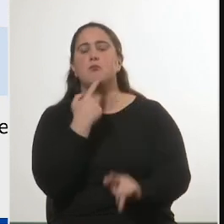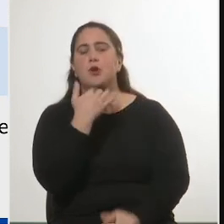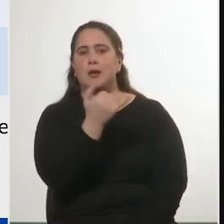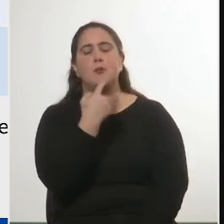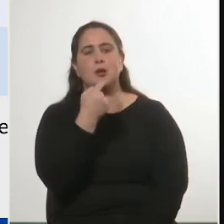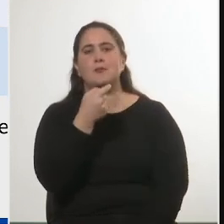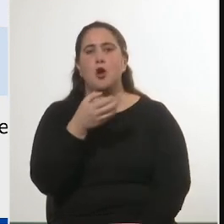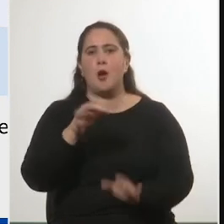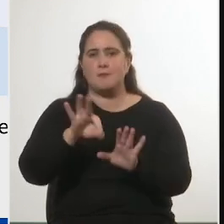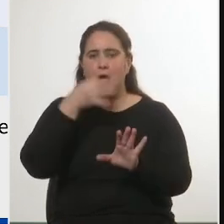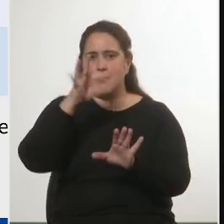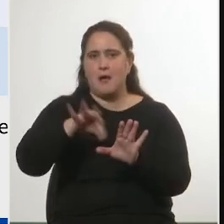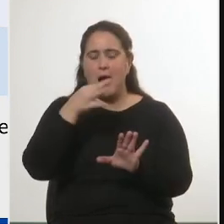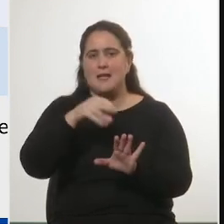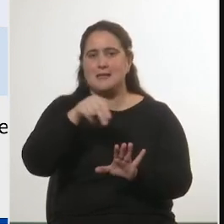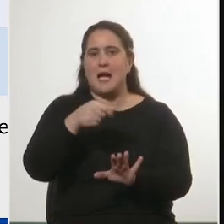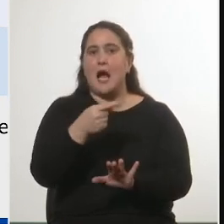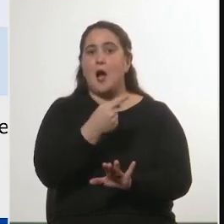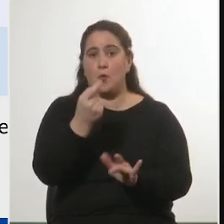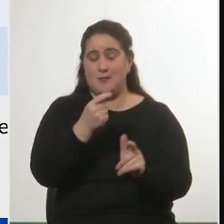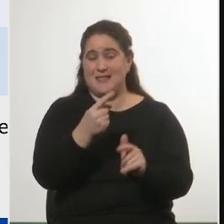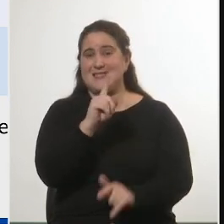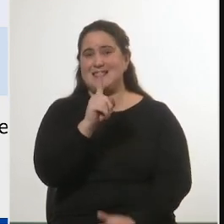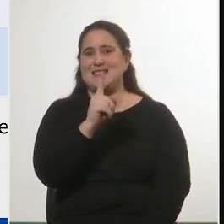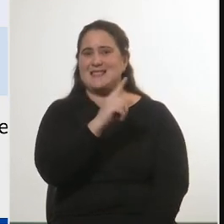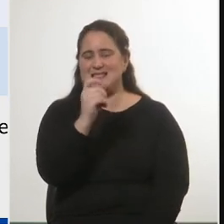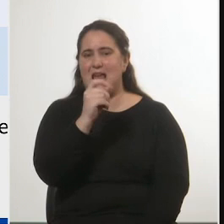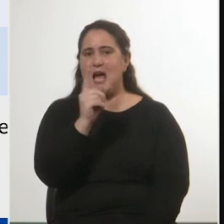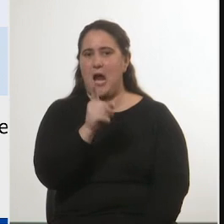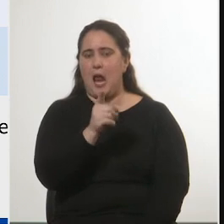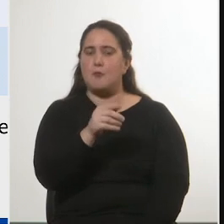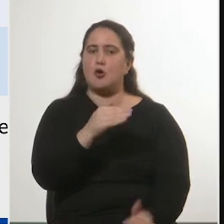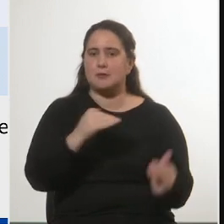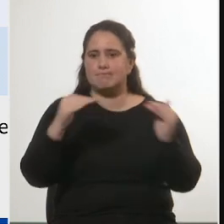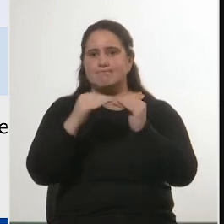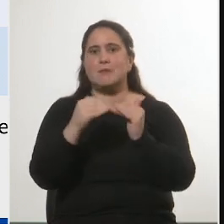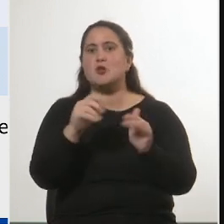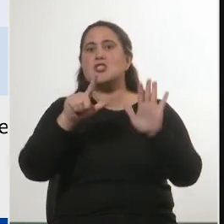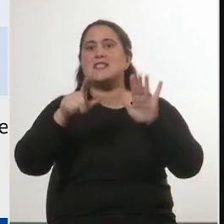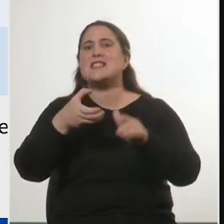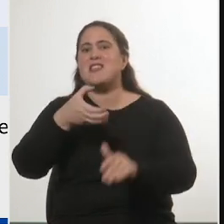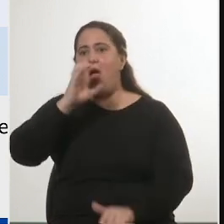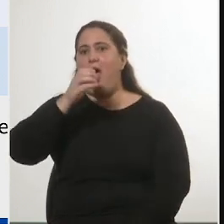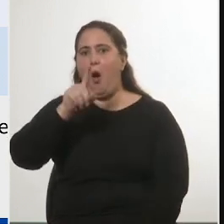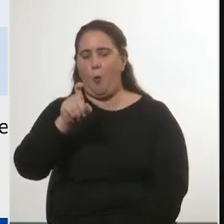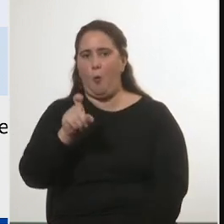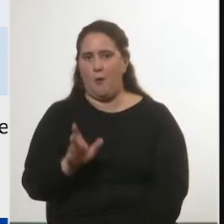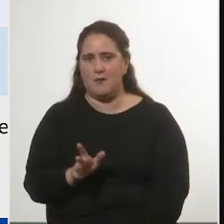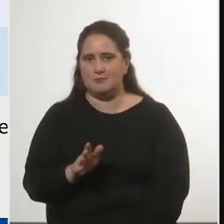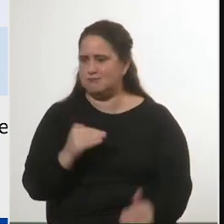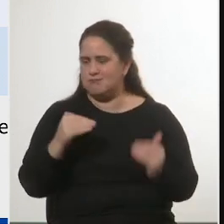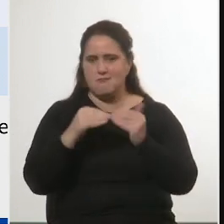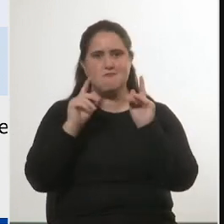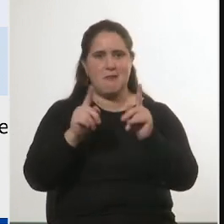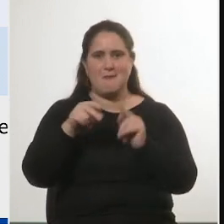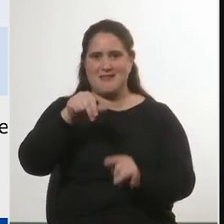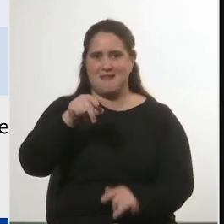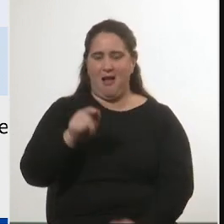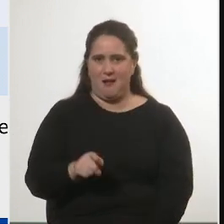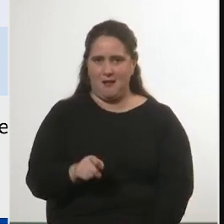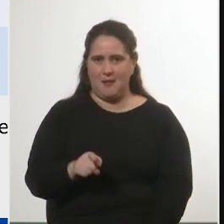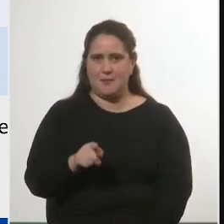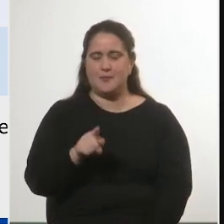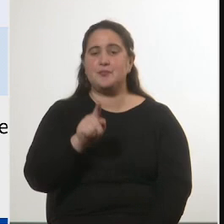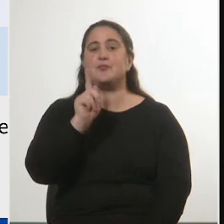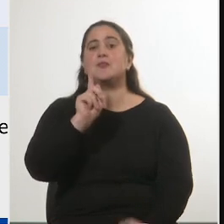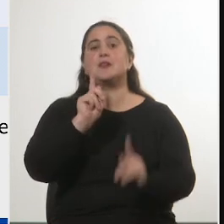que papas chips con sal, una porción de 100 gramos, es equivalente a 7 vasos de agua. Las nuggets